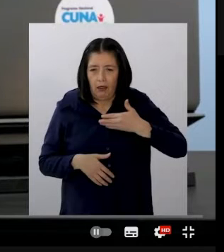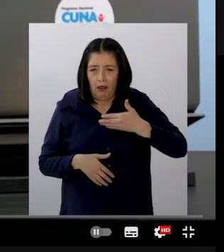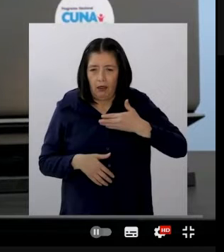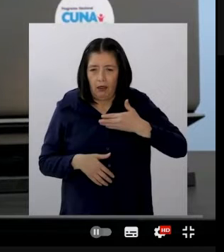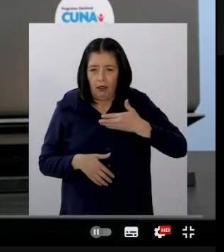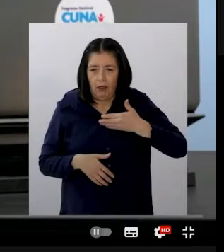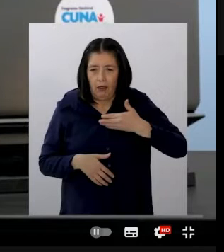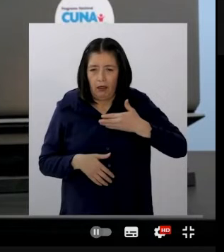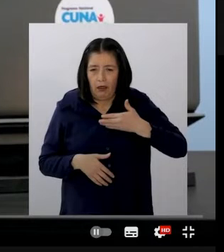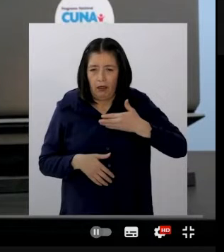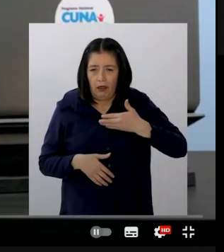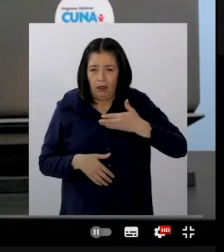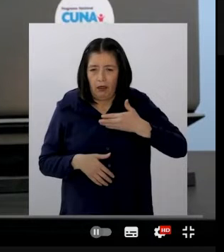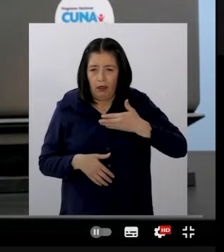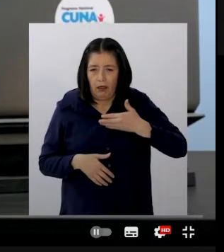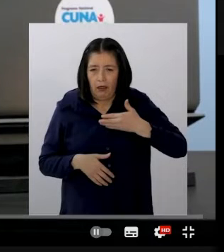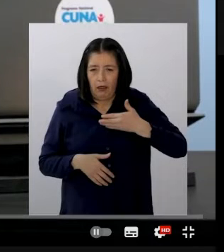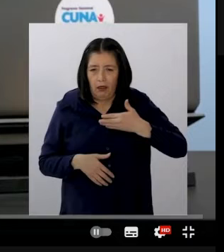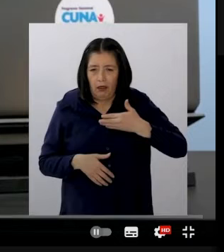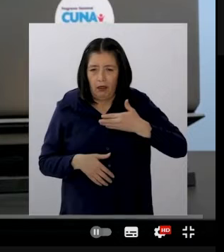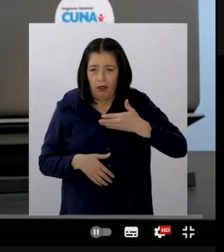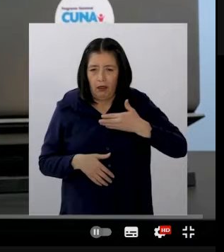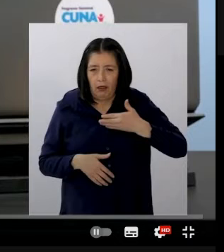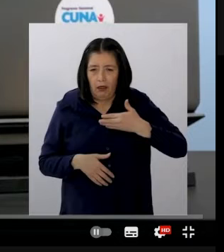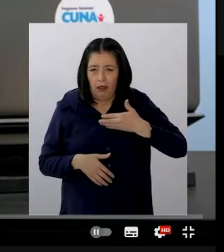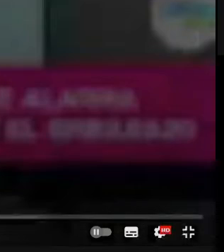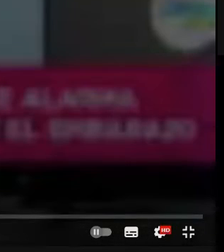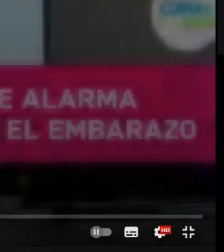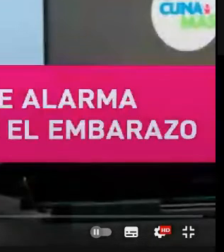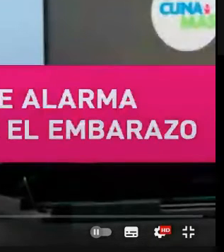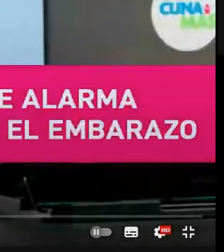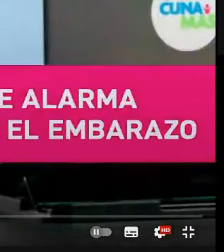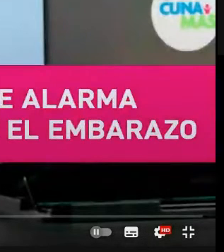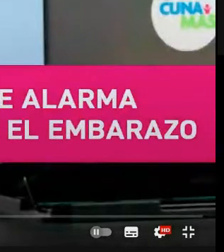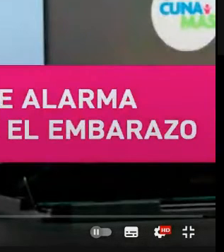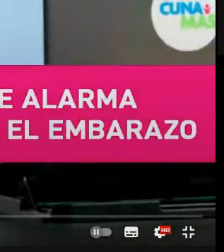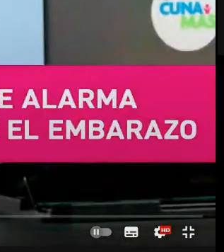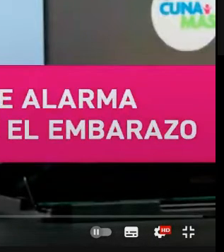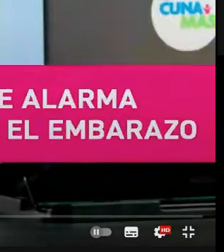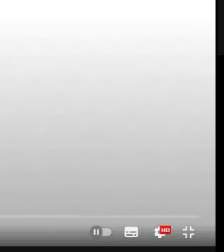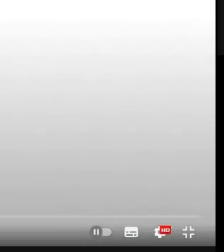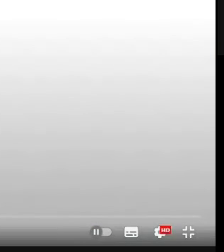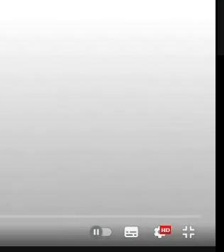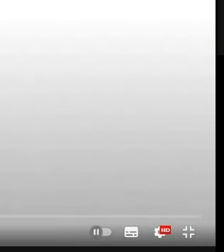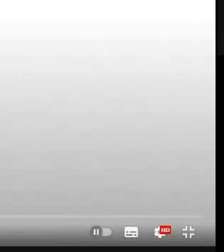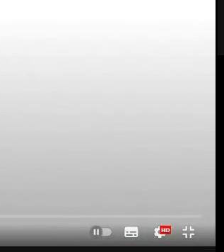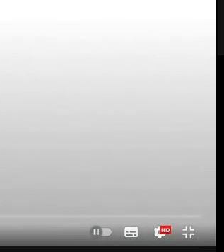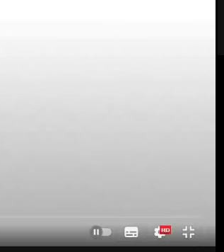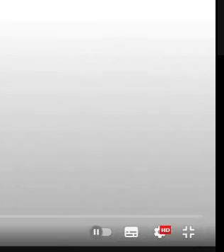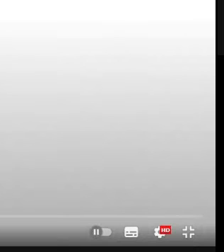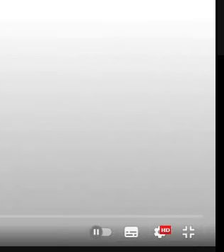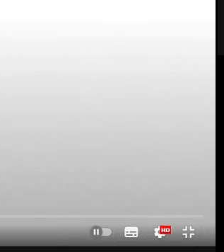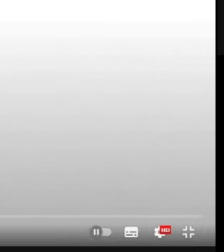A ver, un segundito porque no hay relación entre el video y lo que